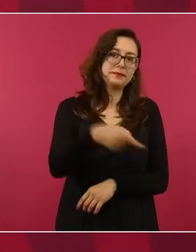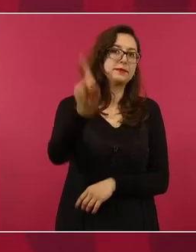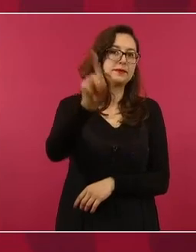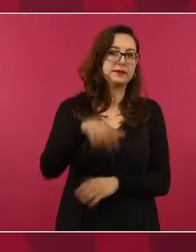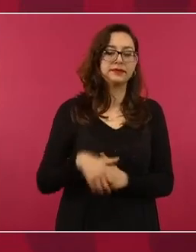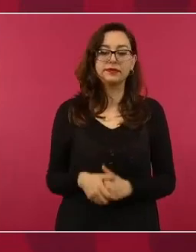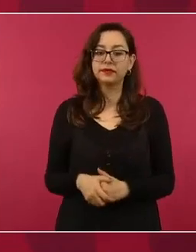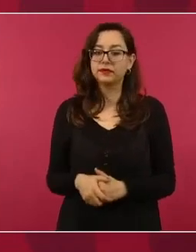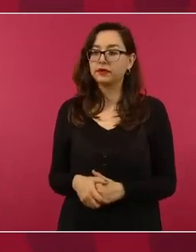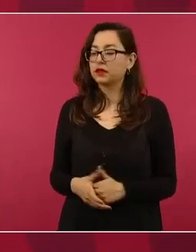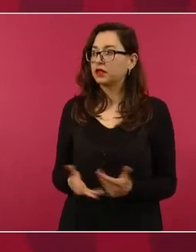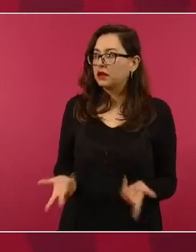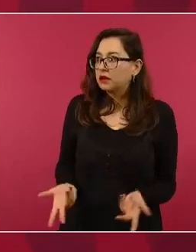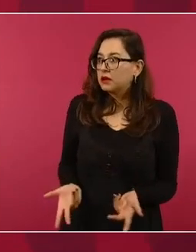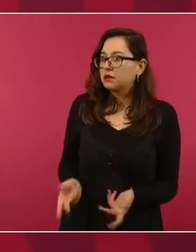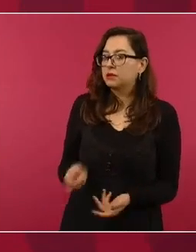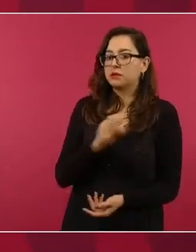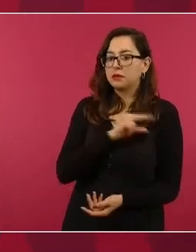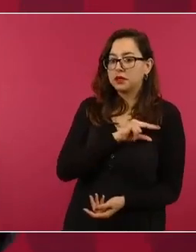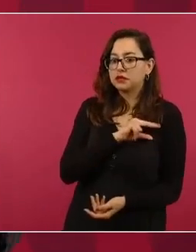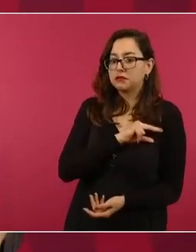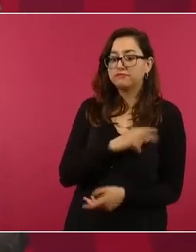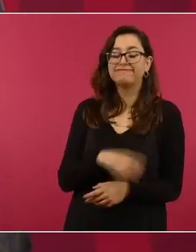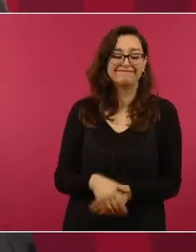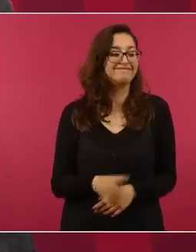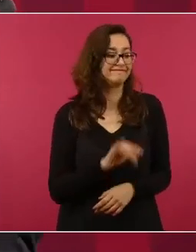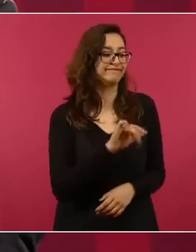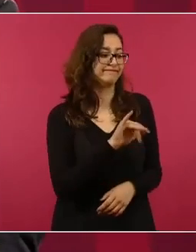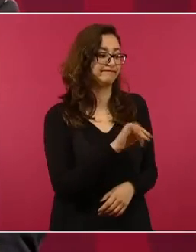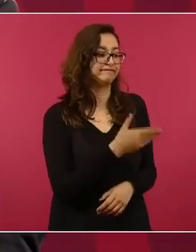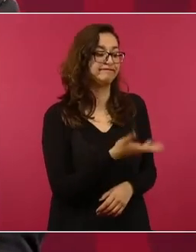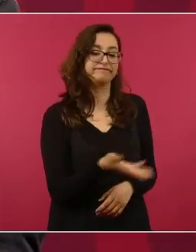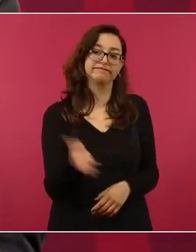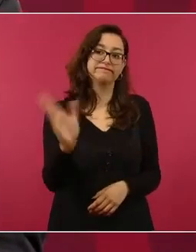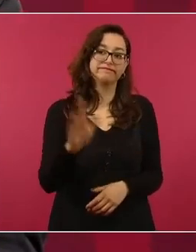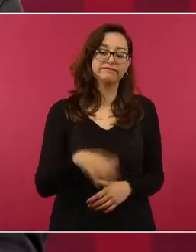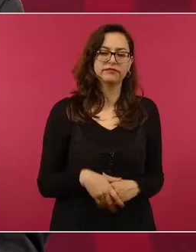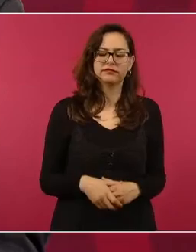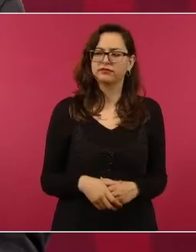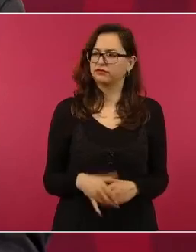¿Y quiénes son los dueños de los laboratorios?